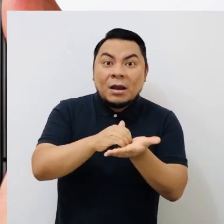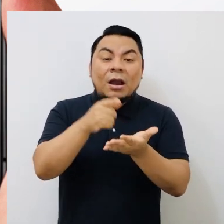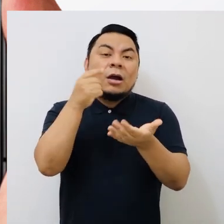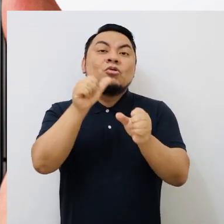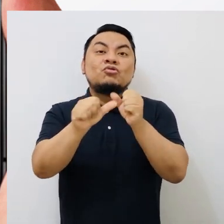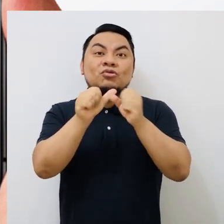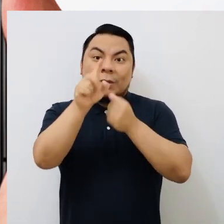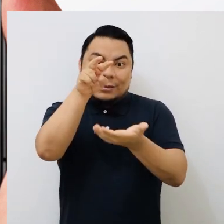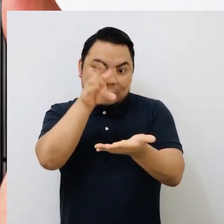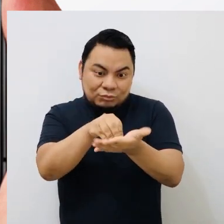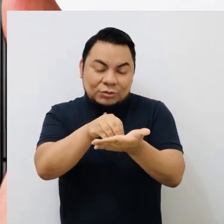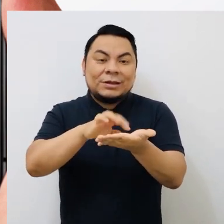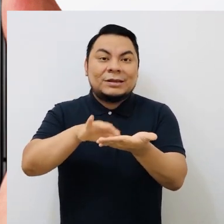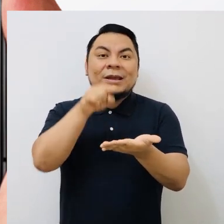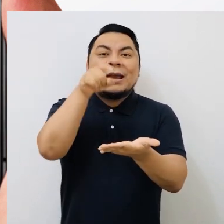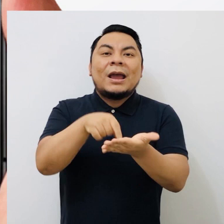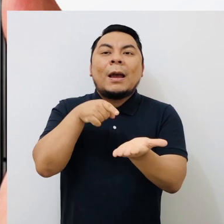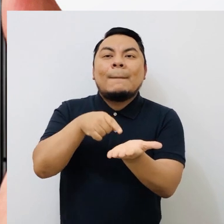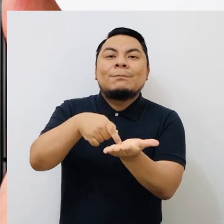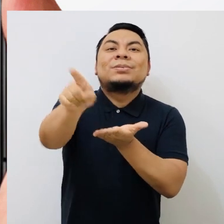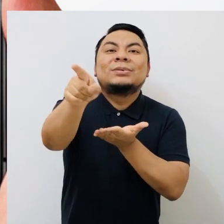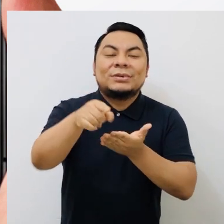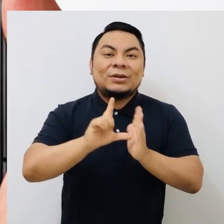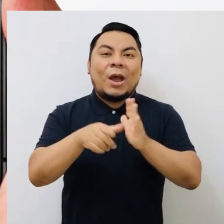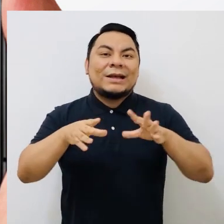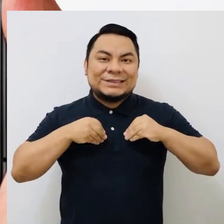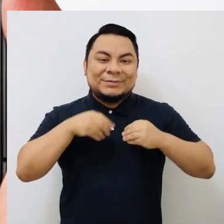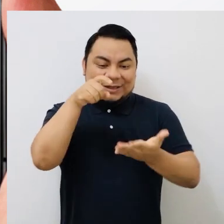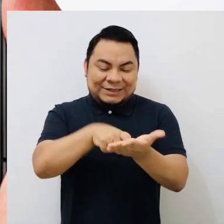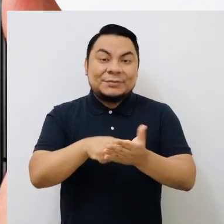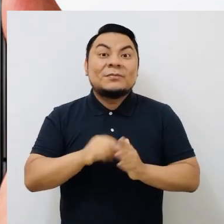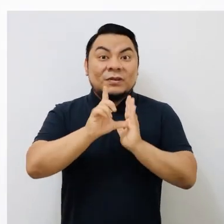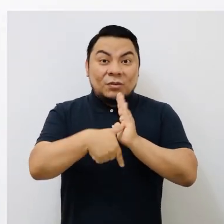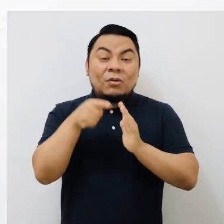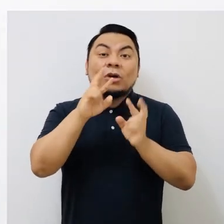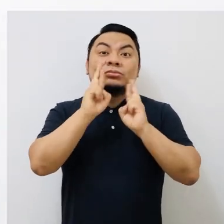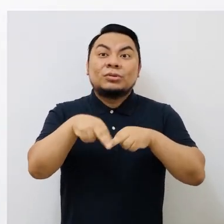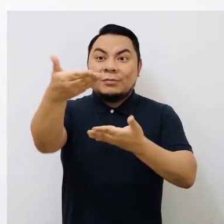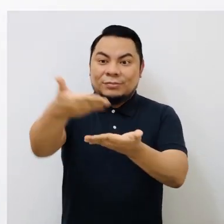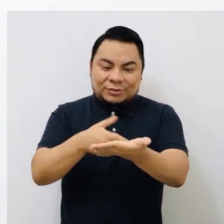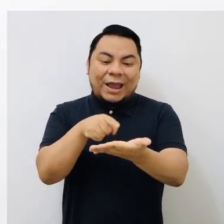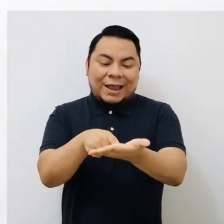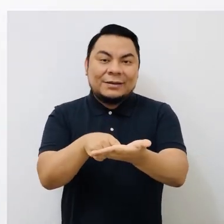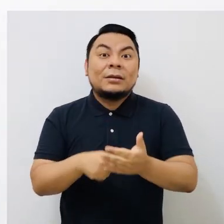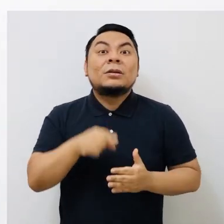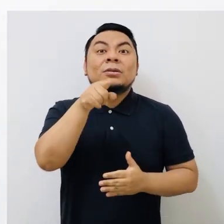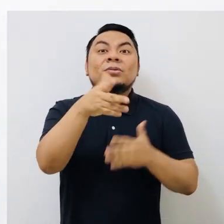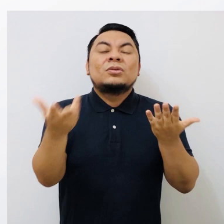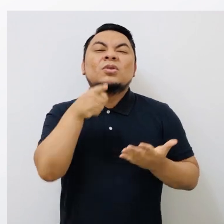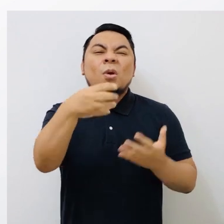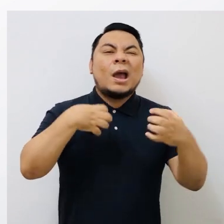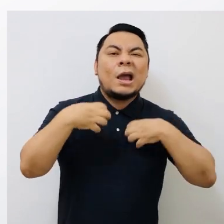la opción Enviar solicitud y Aceptar. Puedes exportar el resultado del envío. Para registrar una queja por defecto